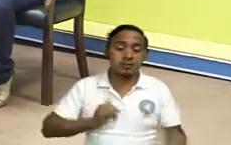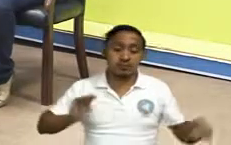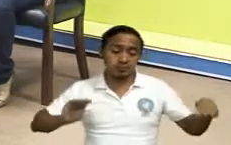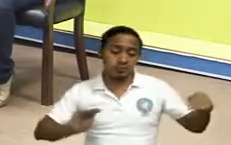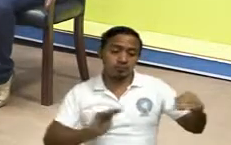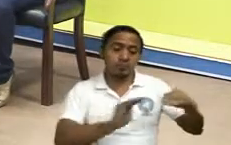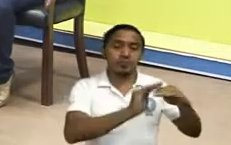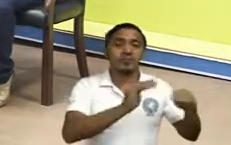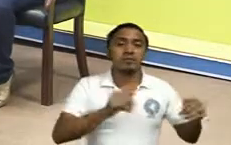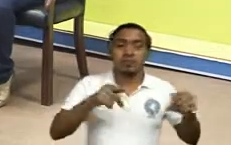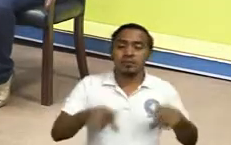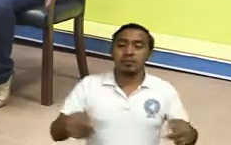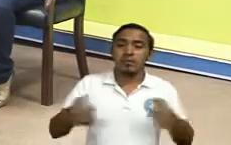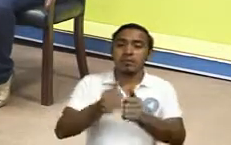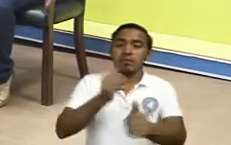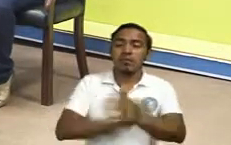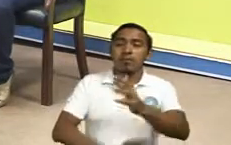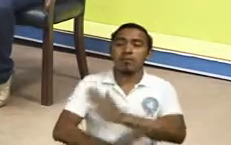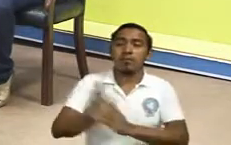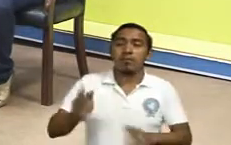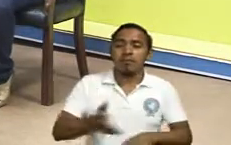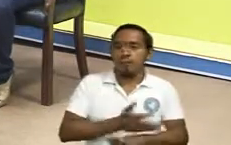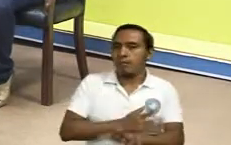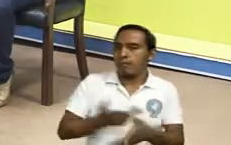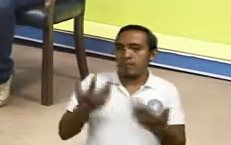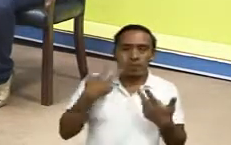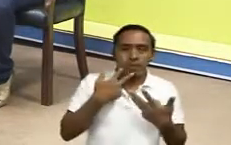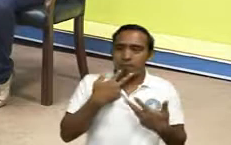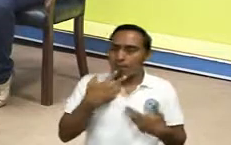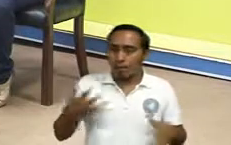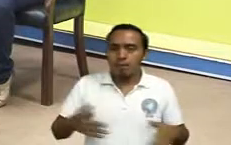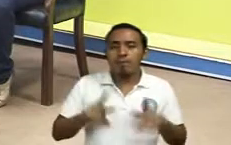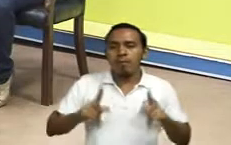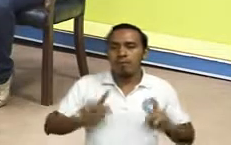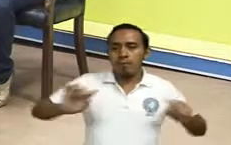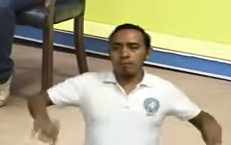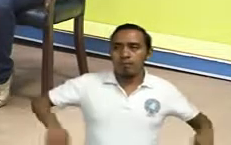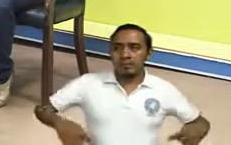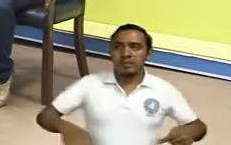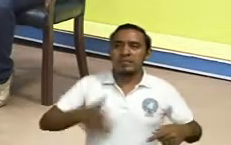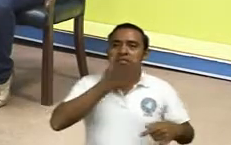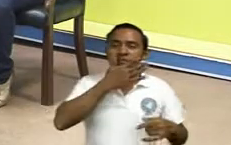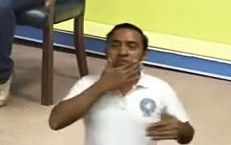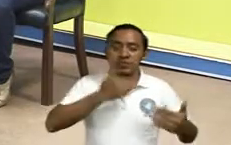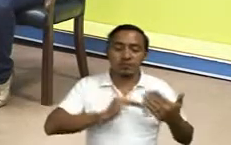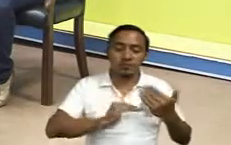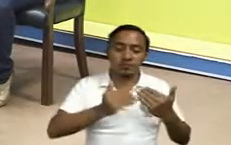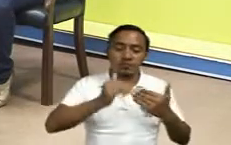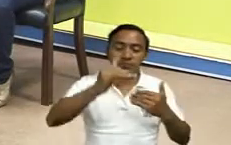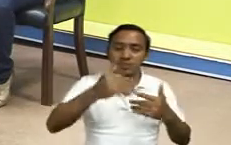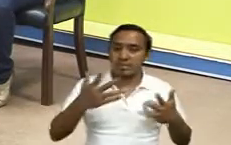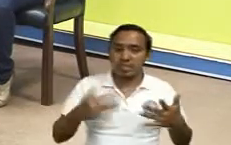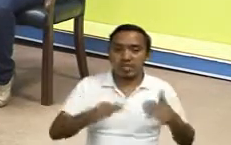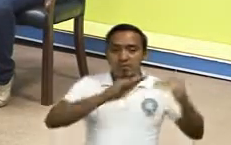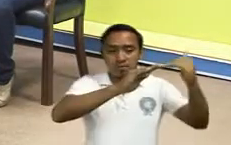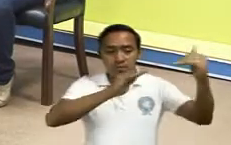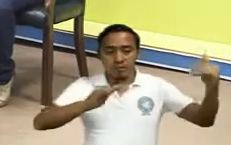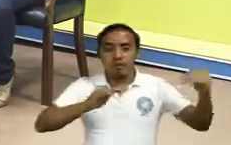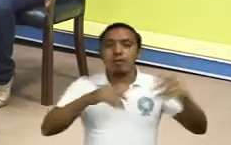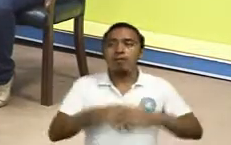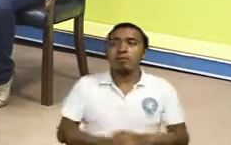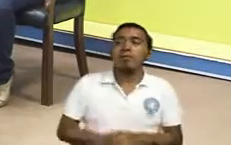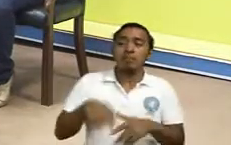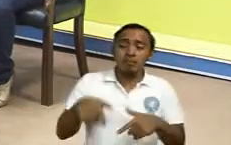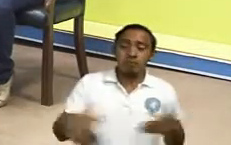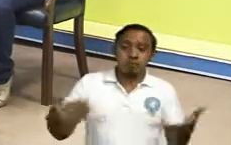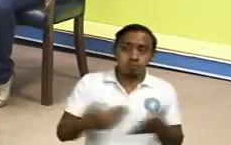las personas con discapacidad. Yeah. Antes no lo veíamos, una persona en silla de ruedas, ¿cómo entraba a un edificio si no tenía rampas? Vemos las rampas